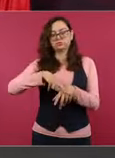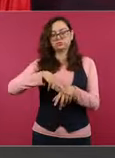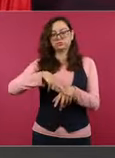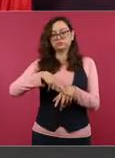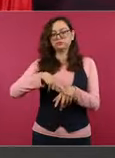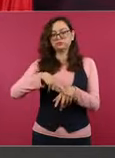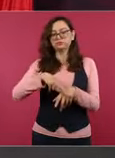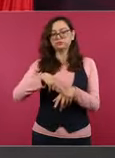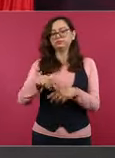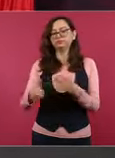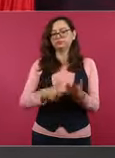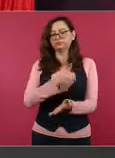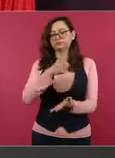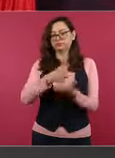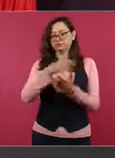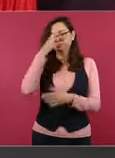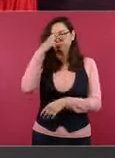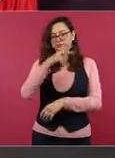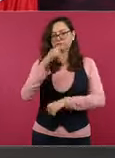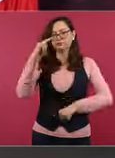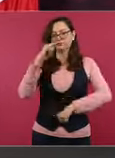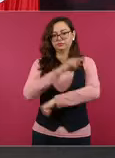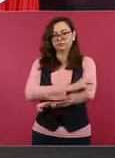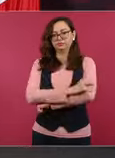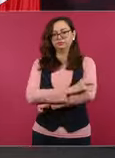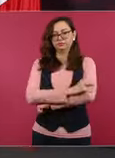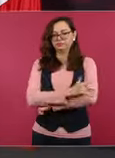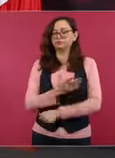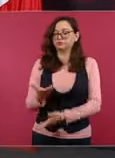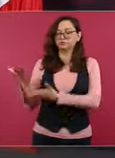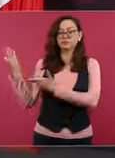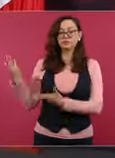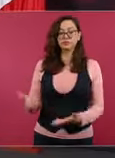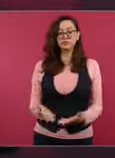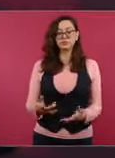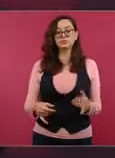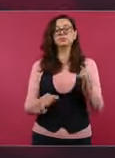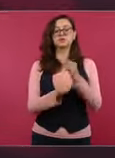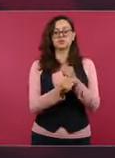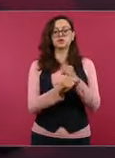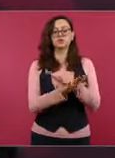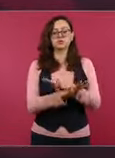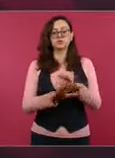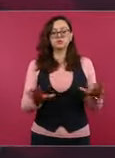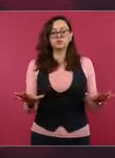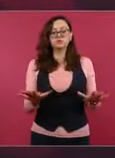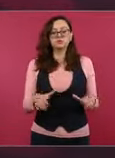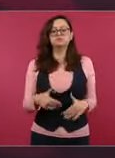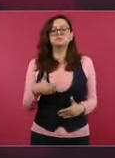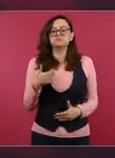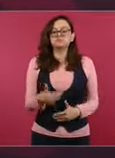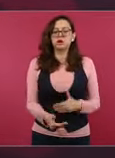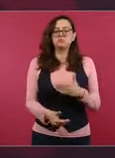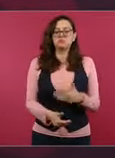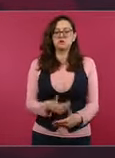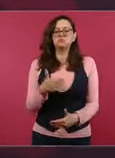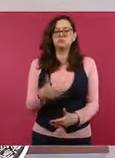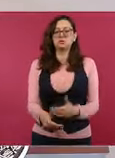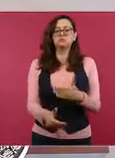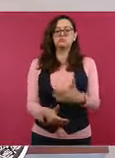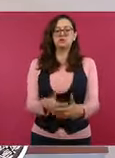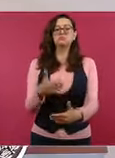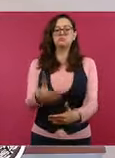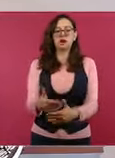con el que acaba de terminar, para que informen de cómo se ha avanzado, porque